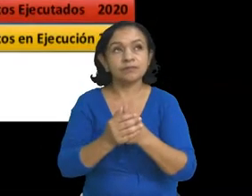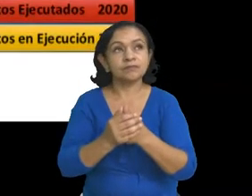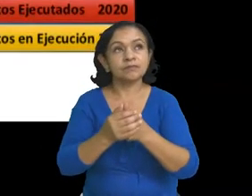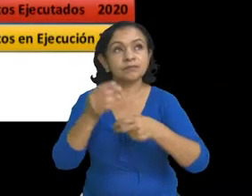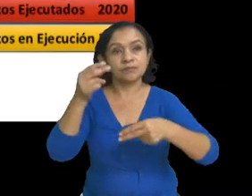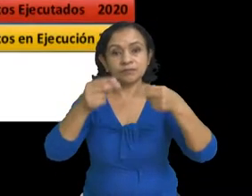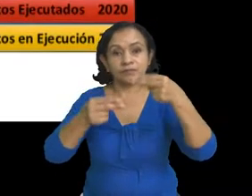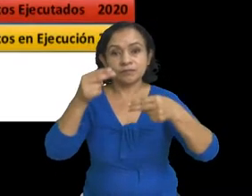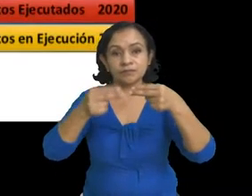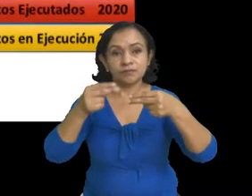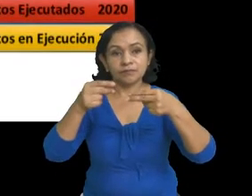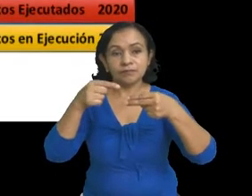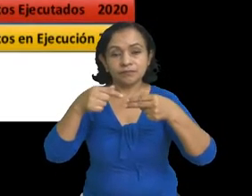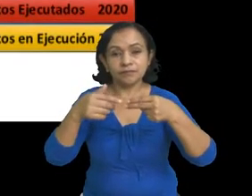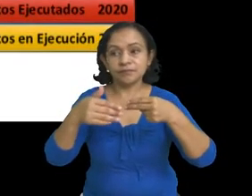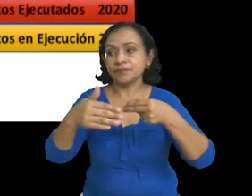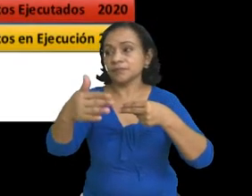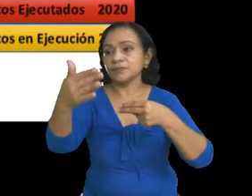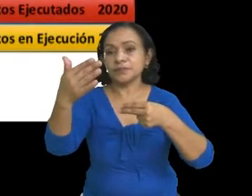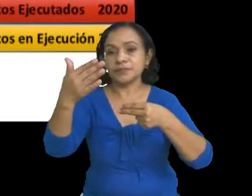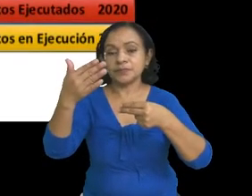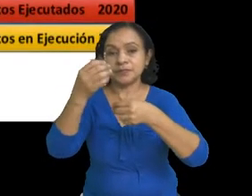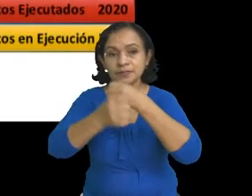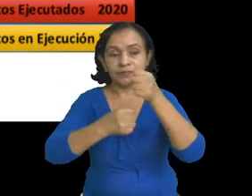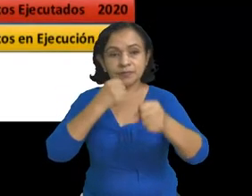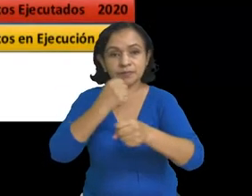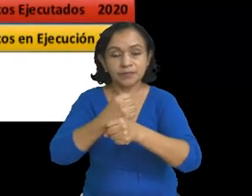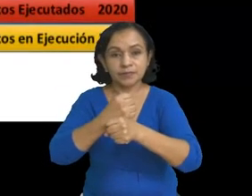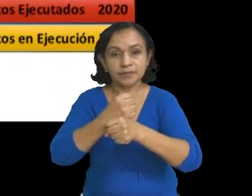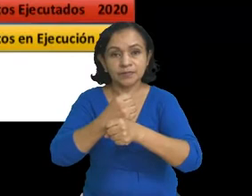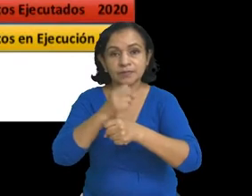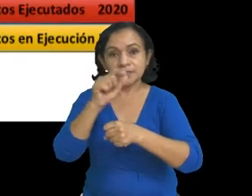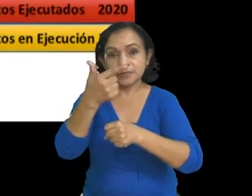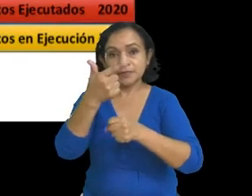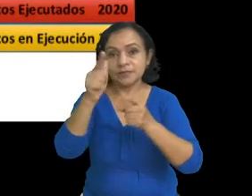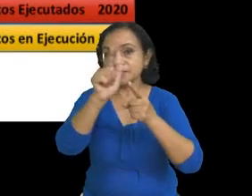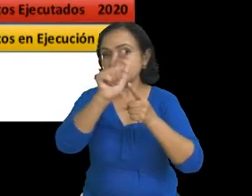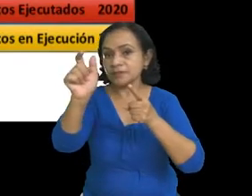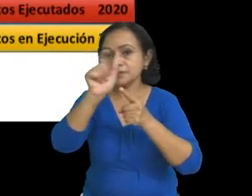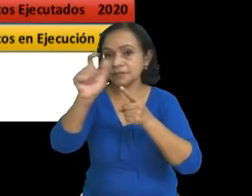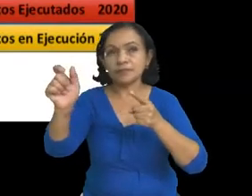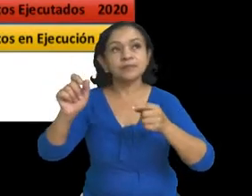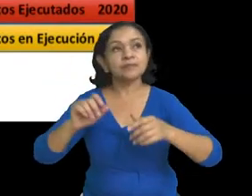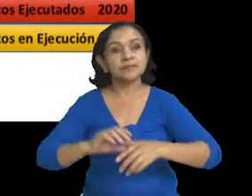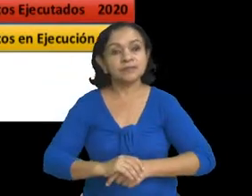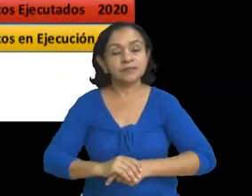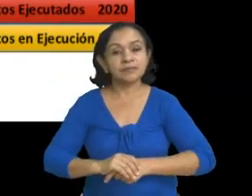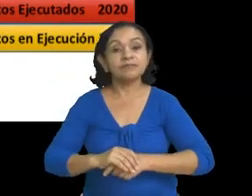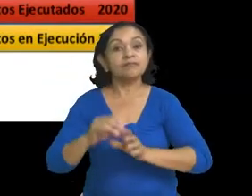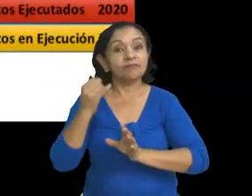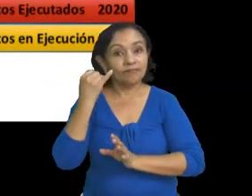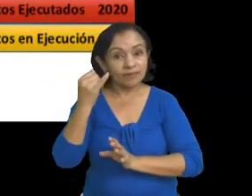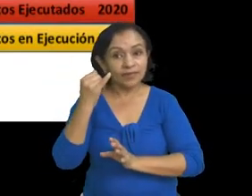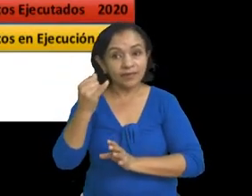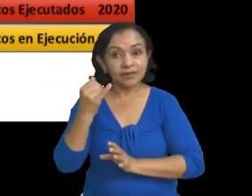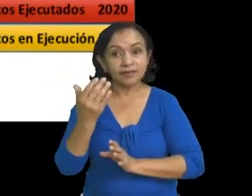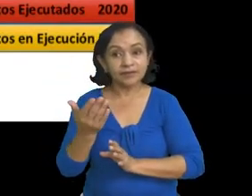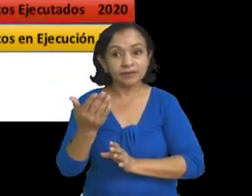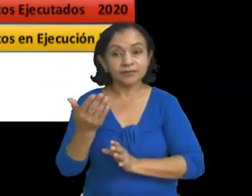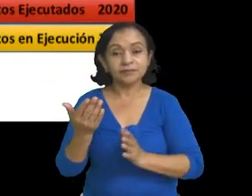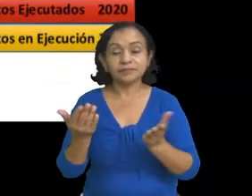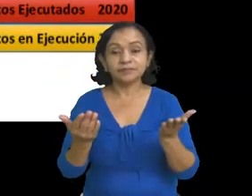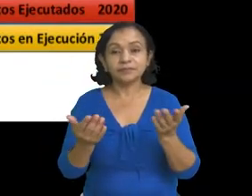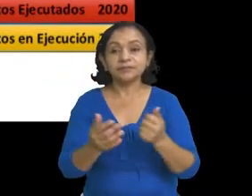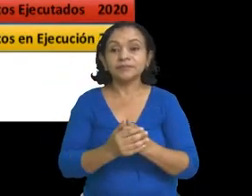cifra, a este periodo del año, ¿no? Prácticamente 7 meses. Sí, y aunque hemos tenido